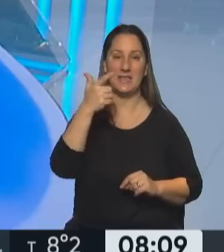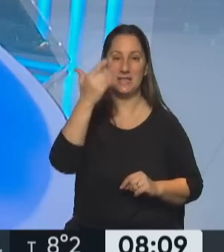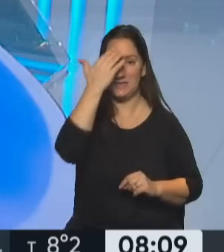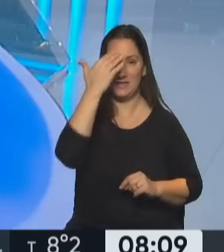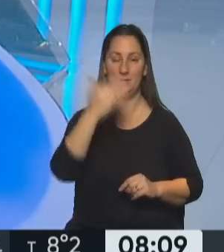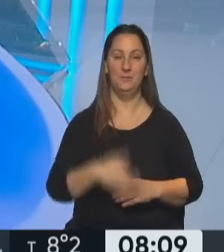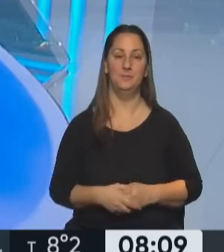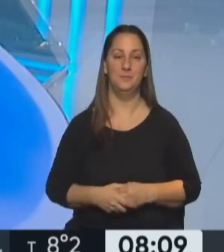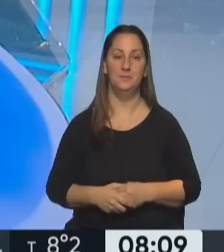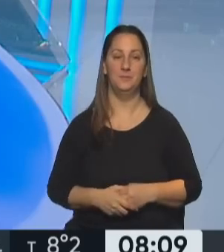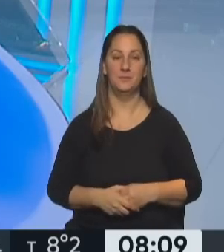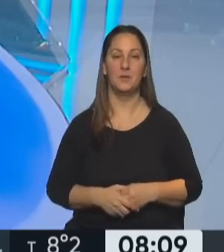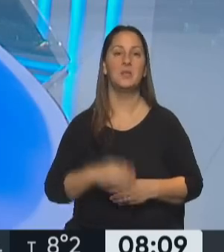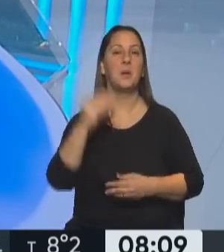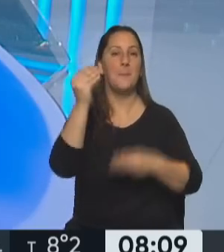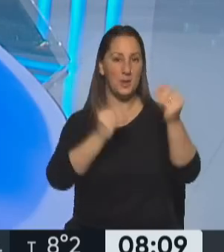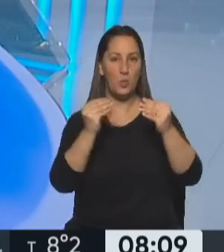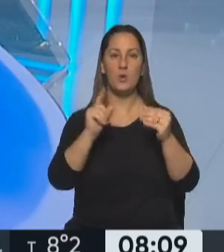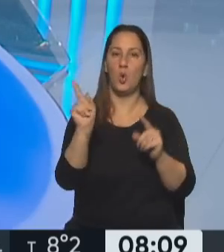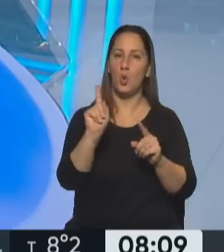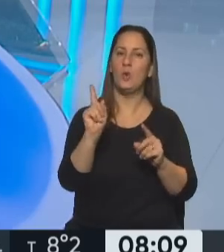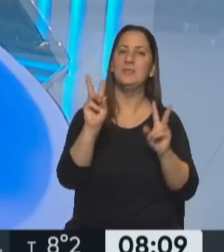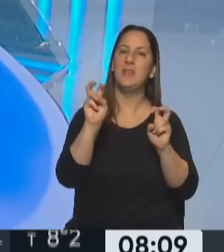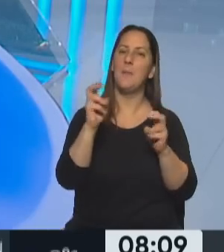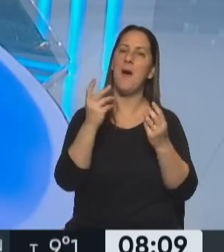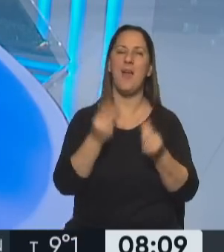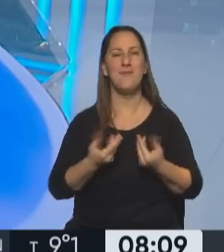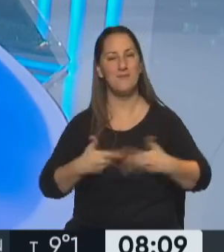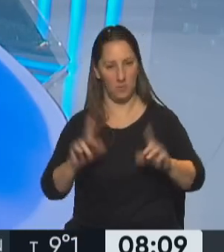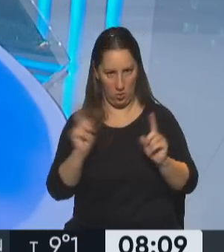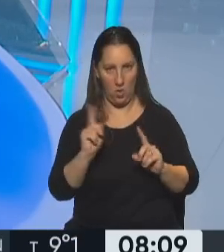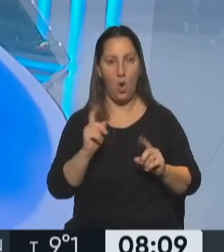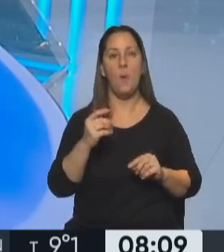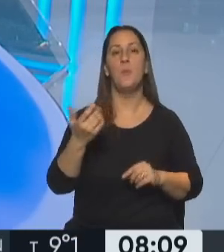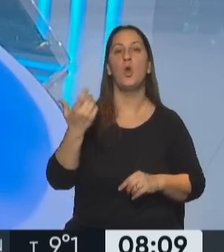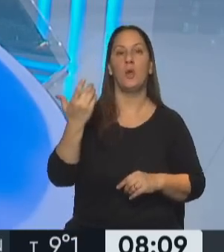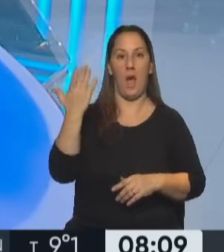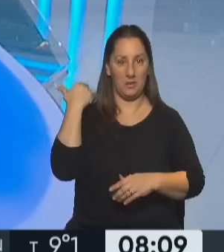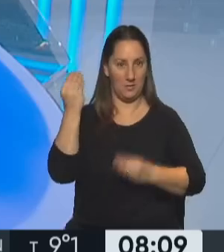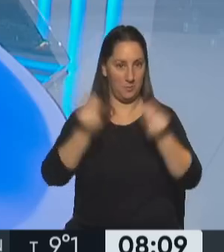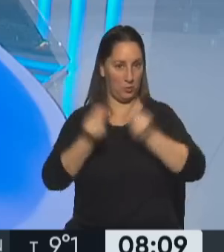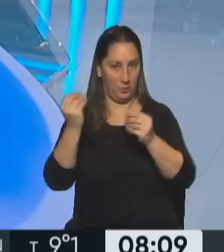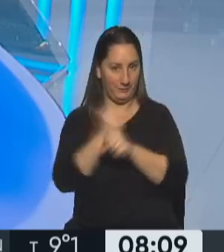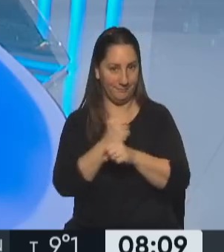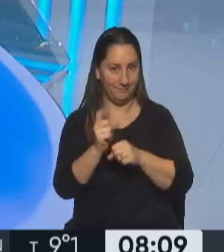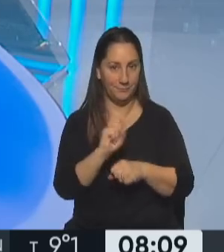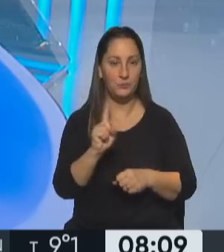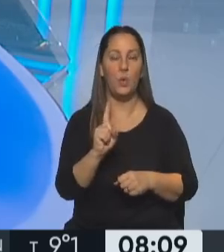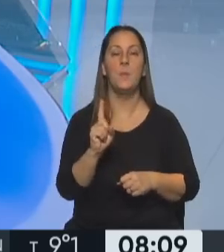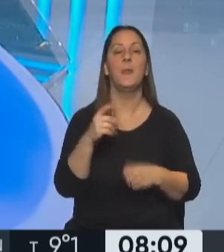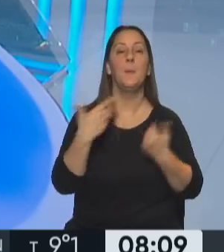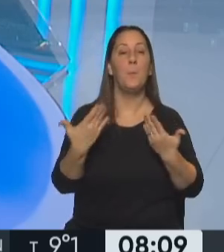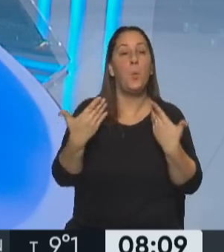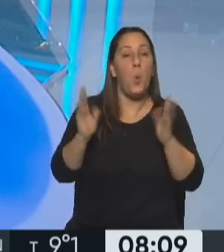es un dato menor, ¿no? El tema del presupuesto, claramente, porque la oposición no acompañó la sanción del presupuesto anterior. Pero hay posibilidades de que